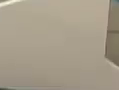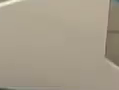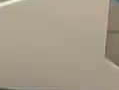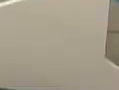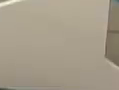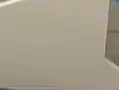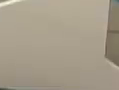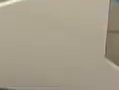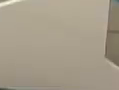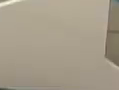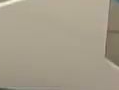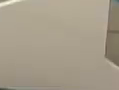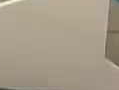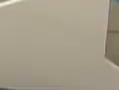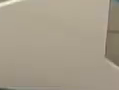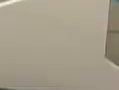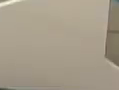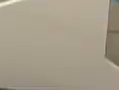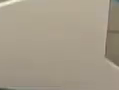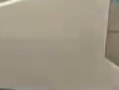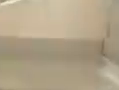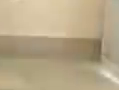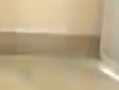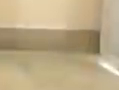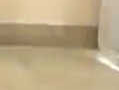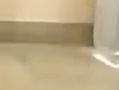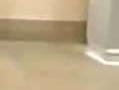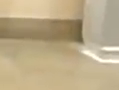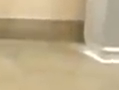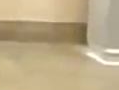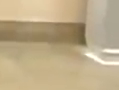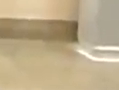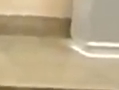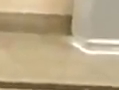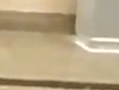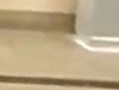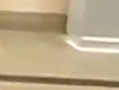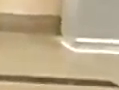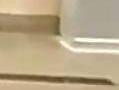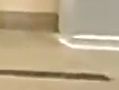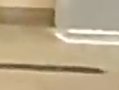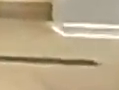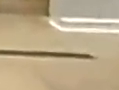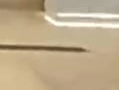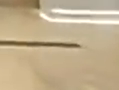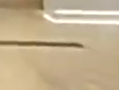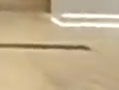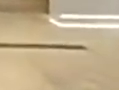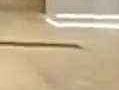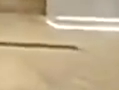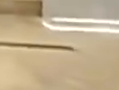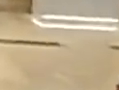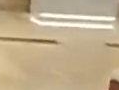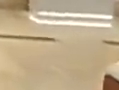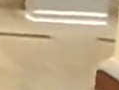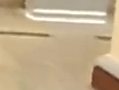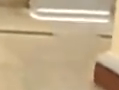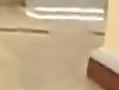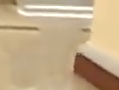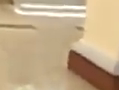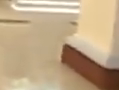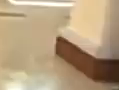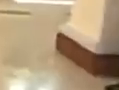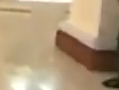de interés adelante Sí muchísimas gracias por el contacto informativo amigos de venezolana